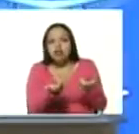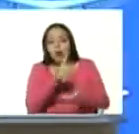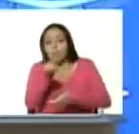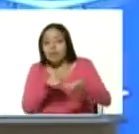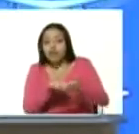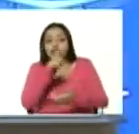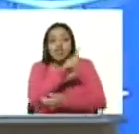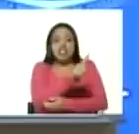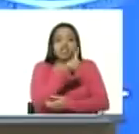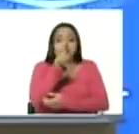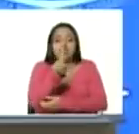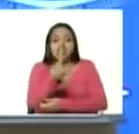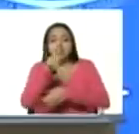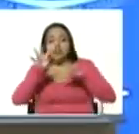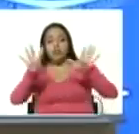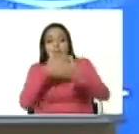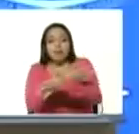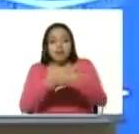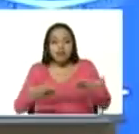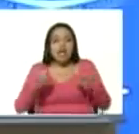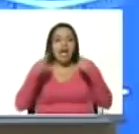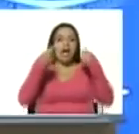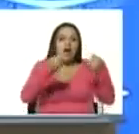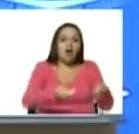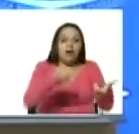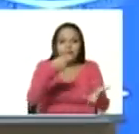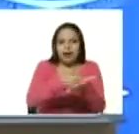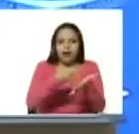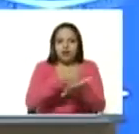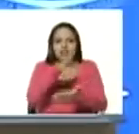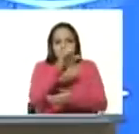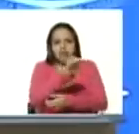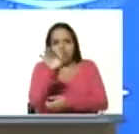millones, el 50% de ese monto total de